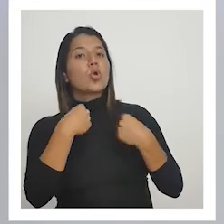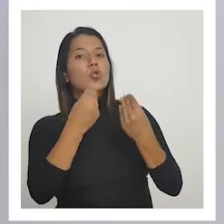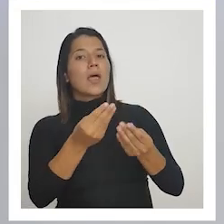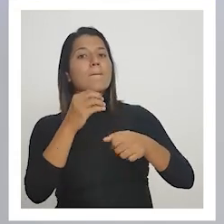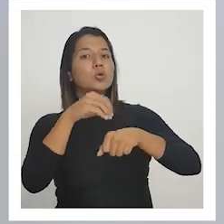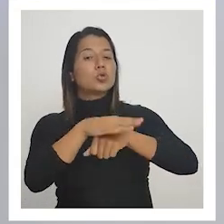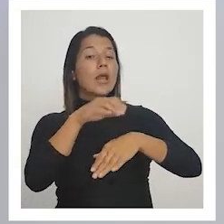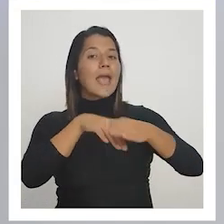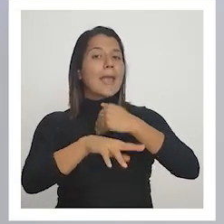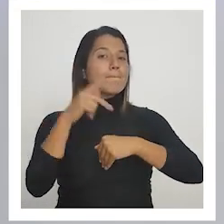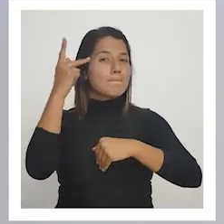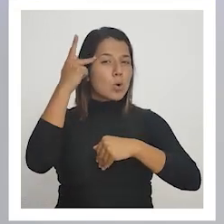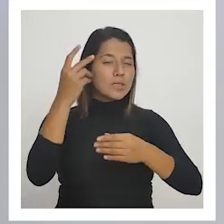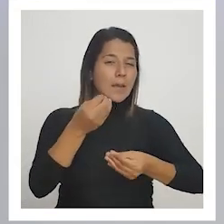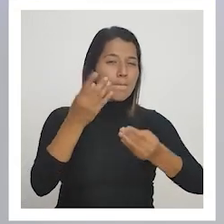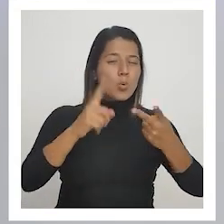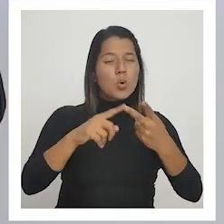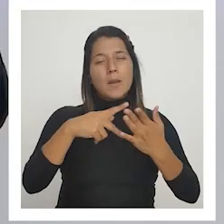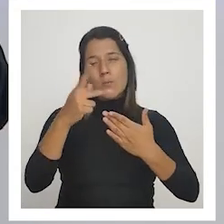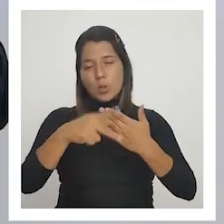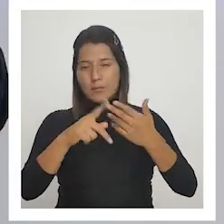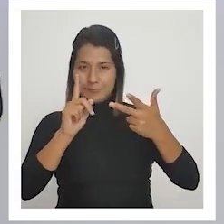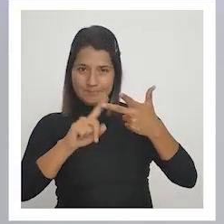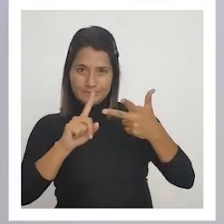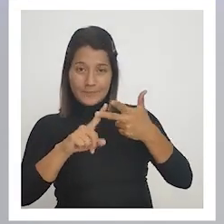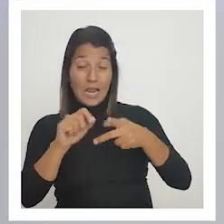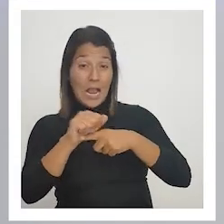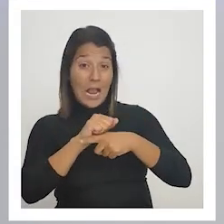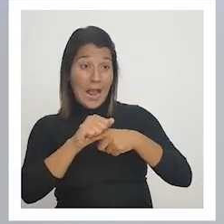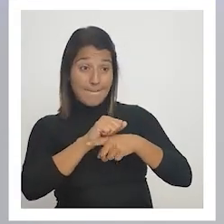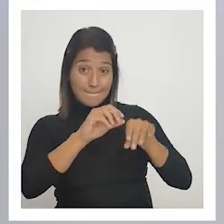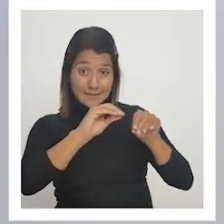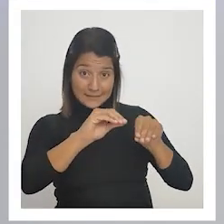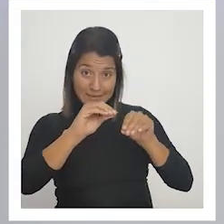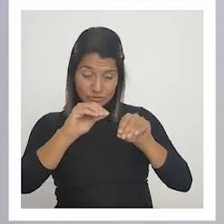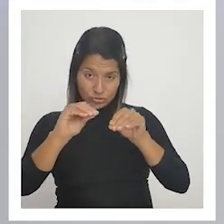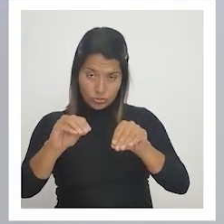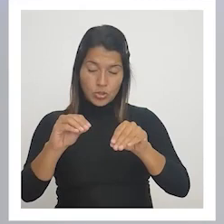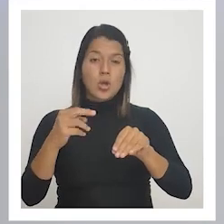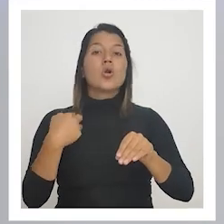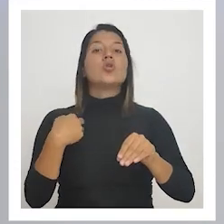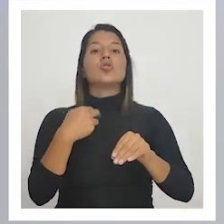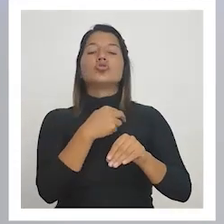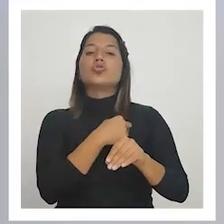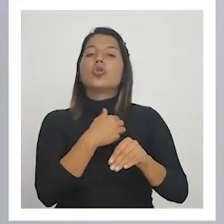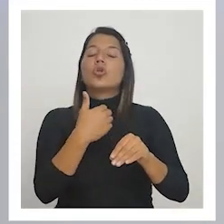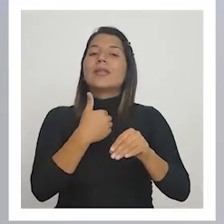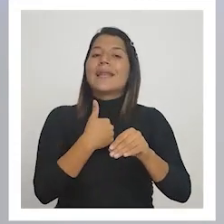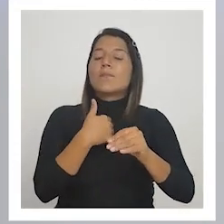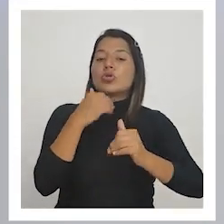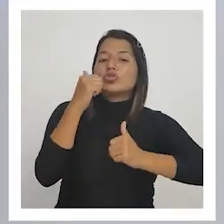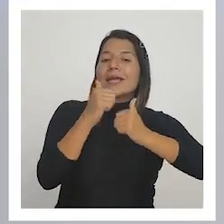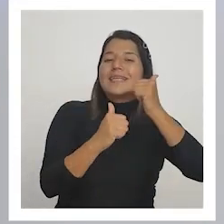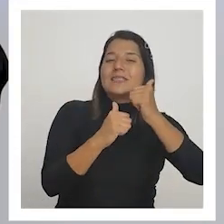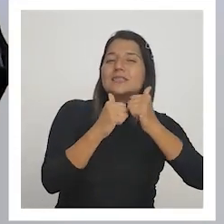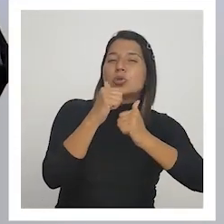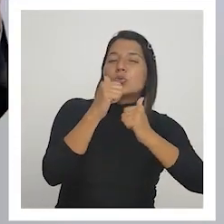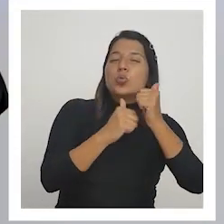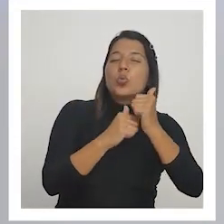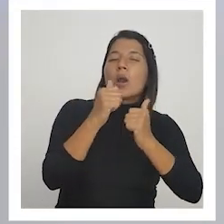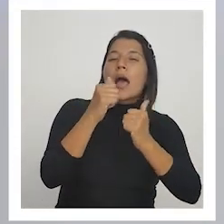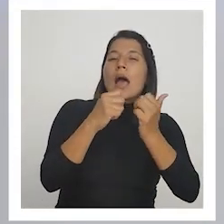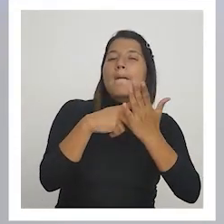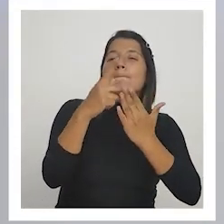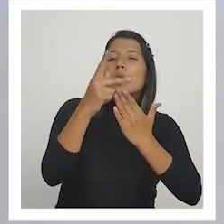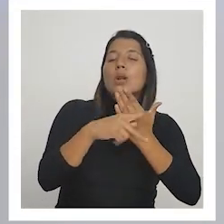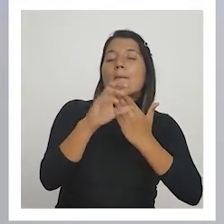demás. La parte de capacitación, que lo que tenemos es estructuras de programas más, digamos, con mayor